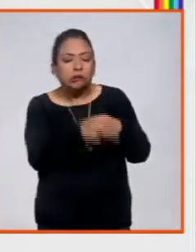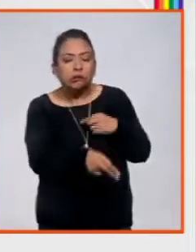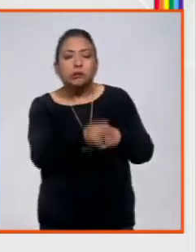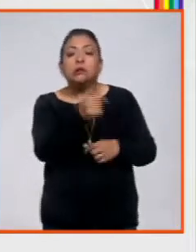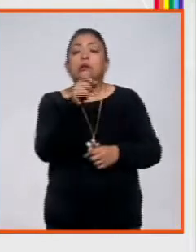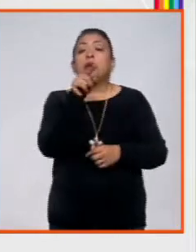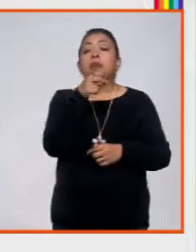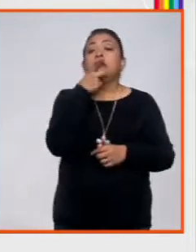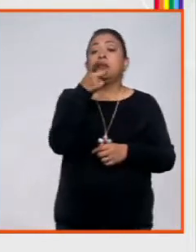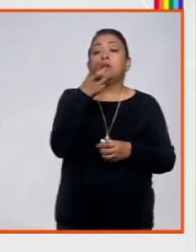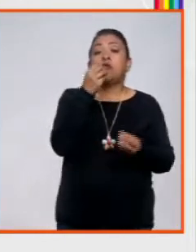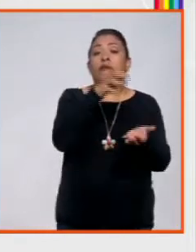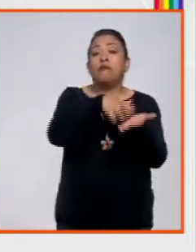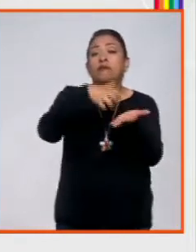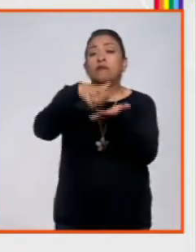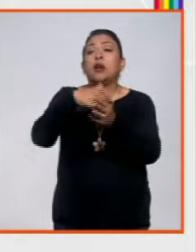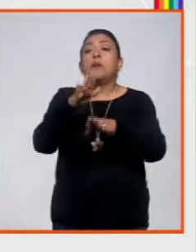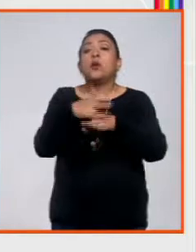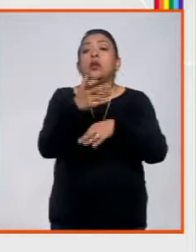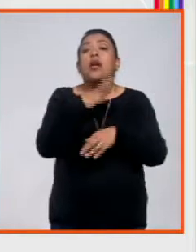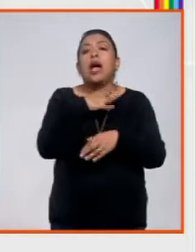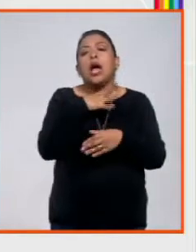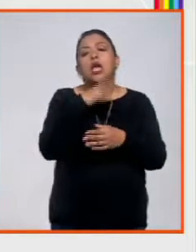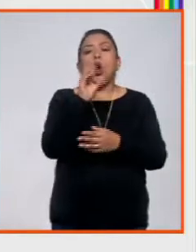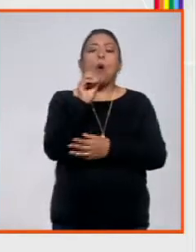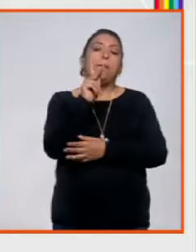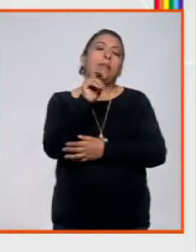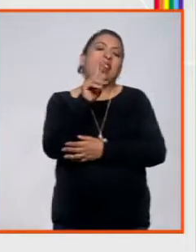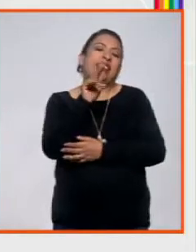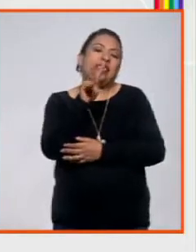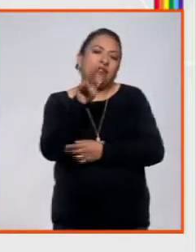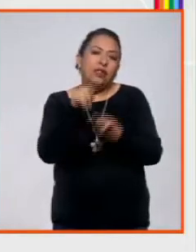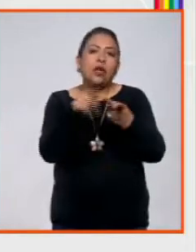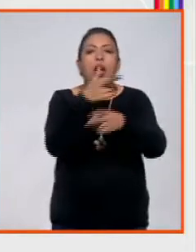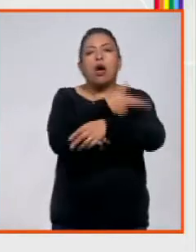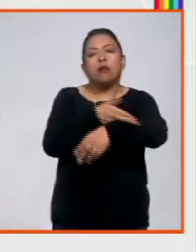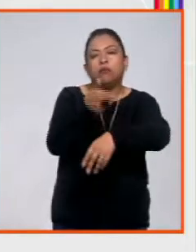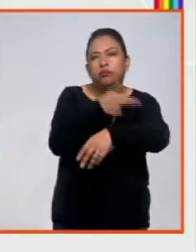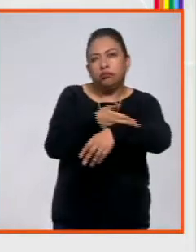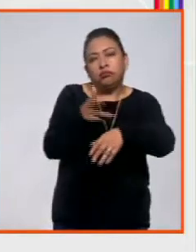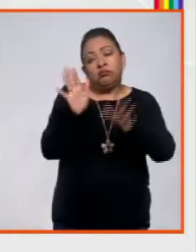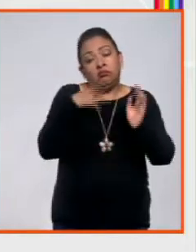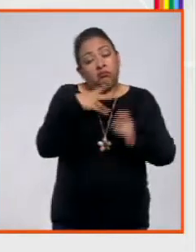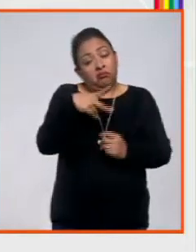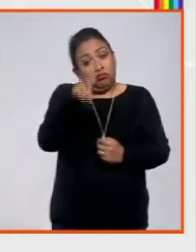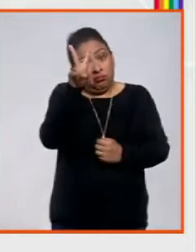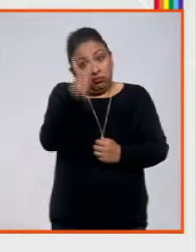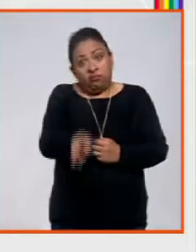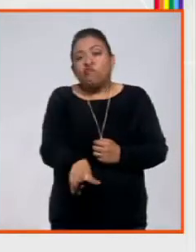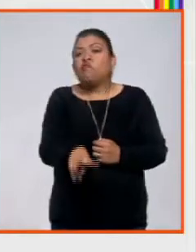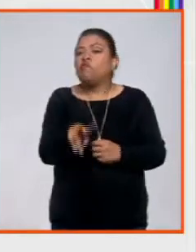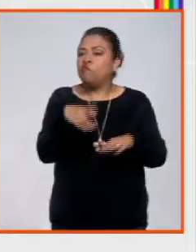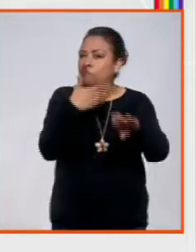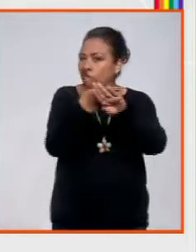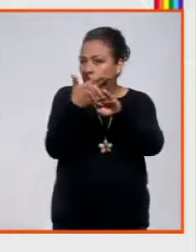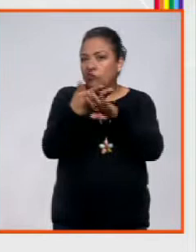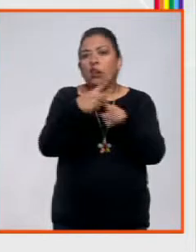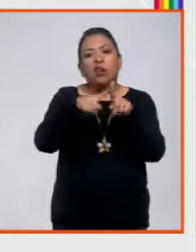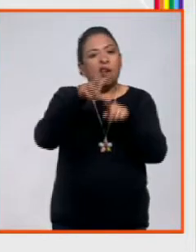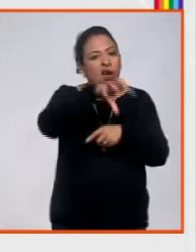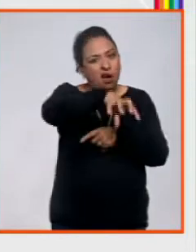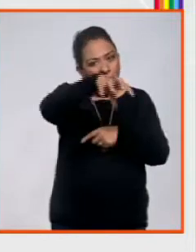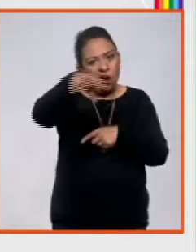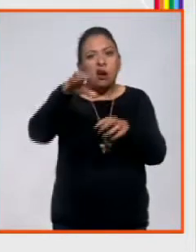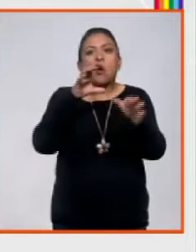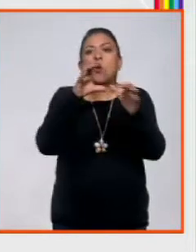se ha dicho que muchos estos recortes tienen que ver en operatividad y en burocracia lo cierto es que ha impactado en todas las áreas de los